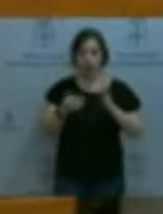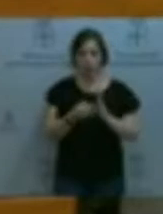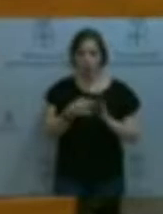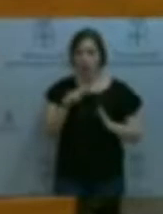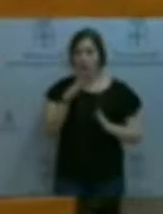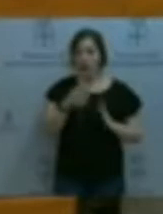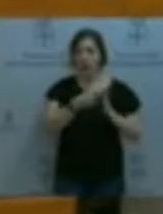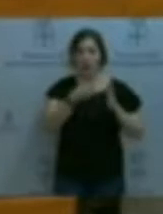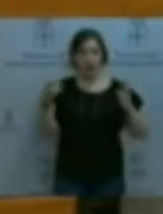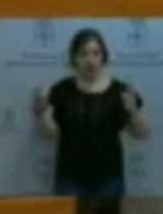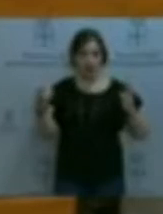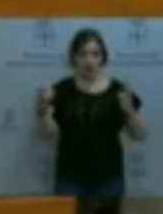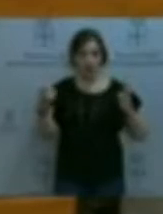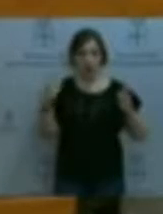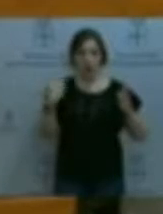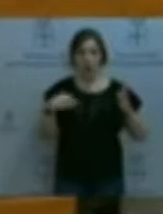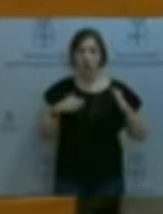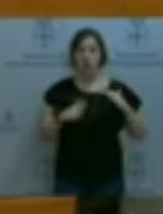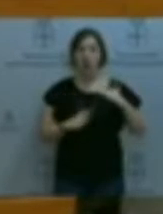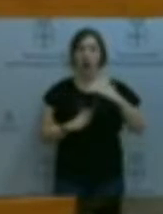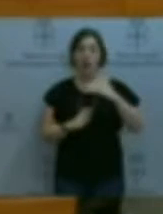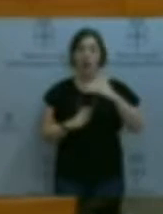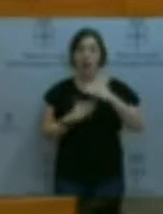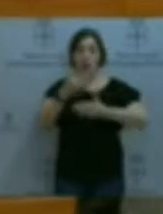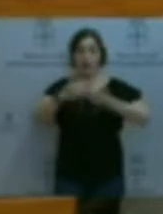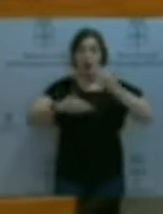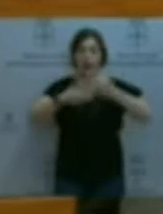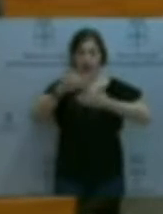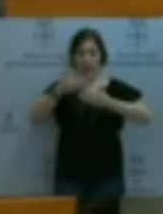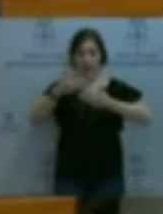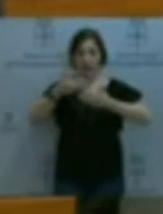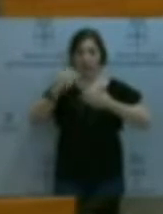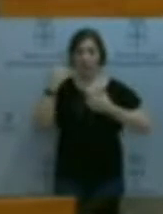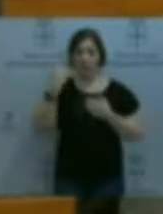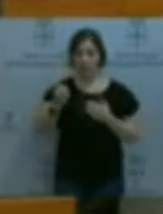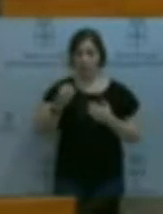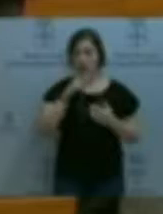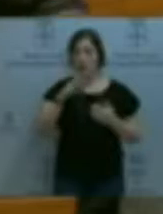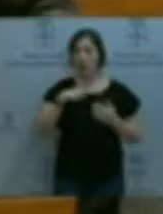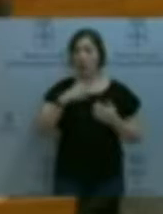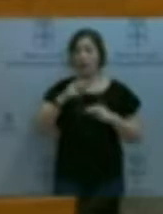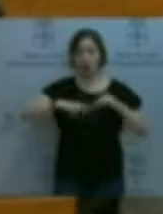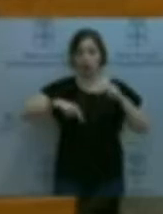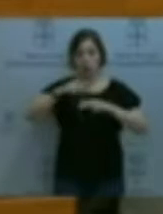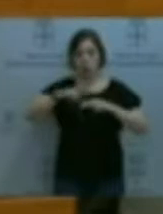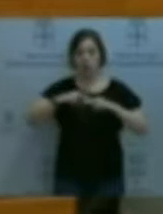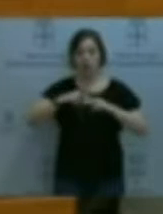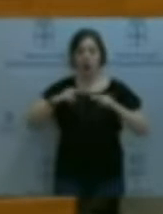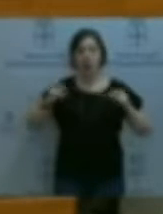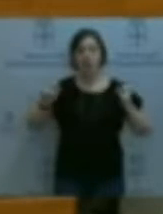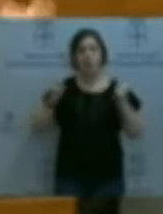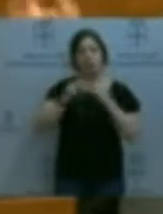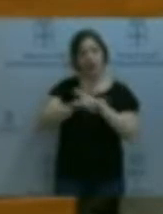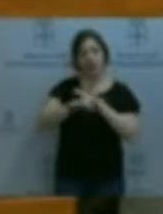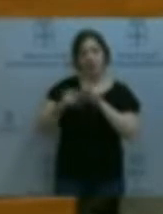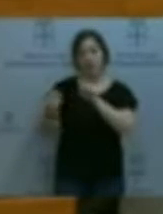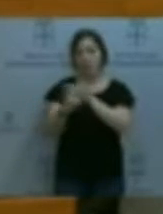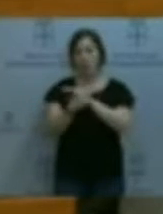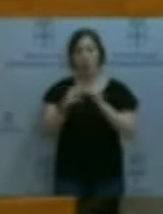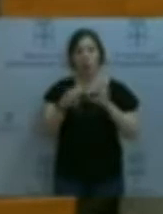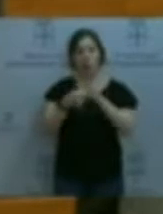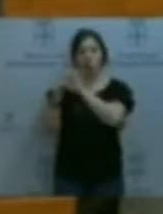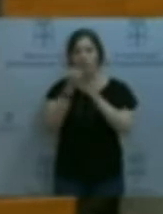el soterramiento de las vías y construir una estación intermodal en el centro de la ciudad, sé que es un término que los socialistas nunca estuvieron de acuerdo, que la estación estuviera en el centro, pero bien,